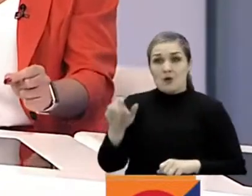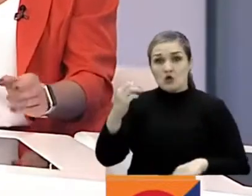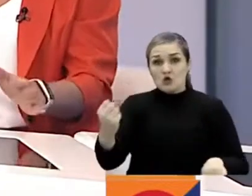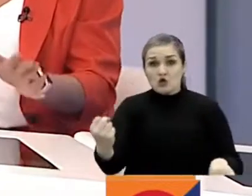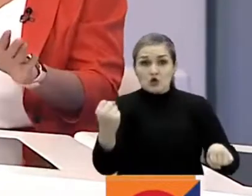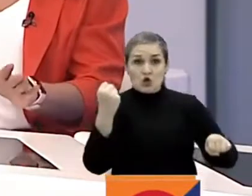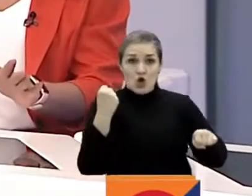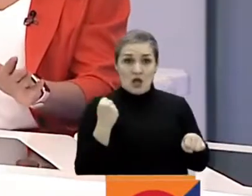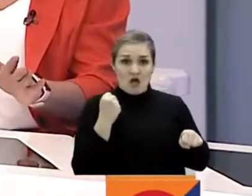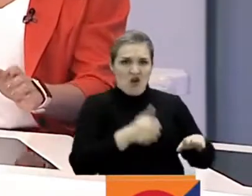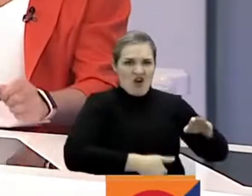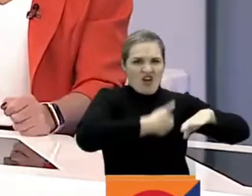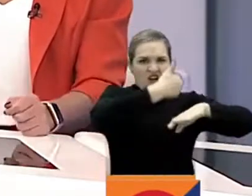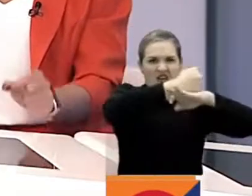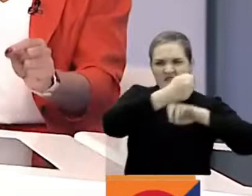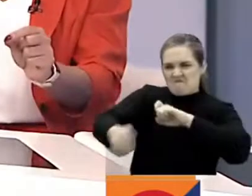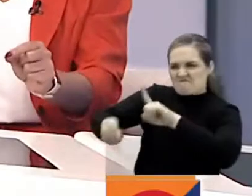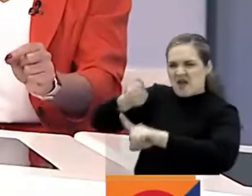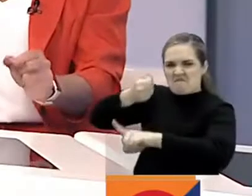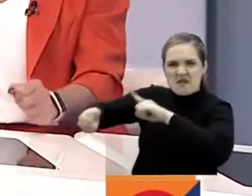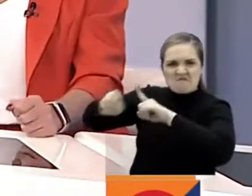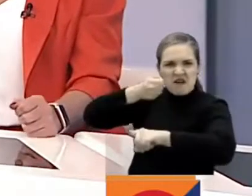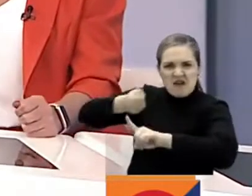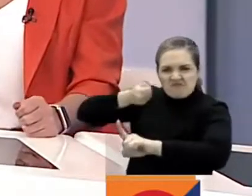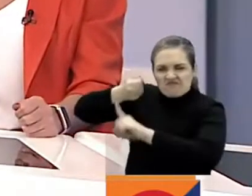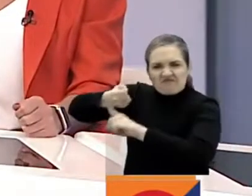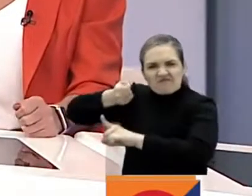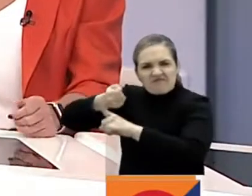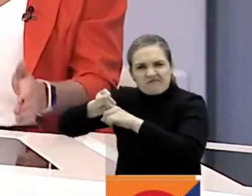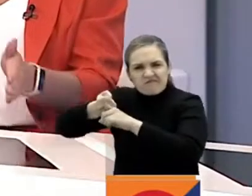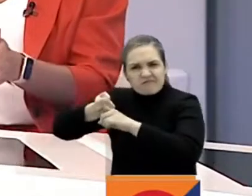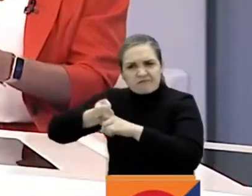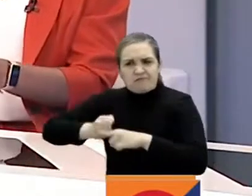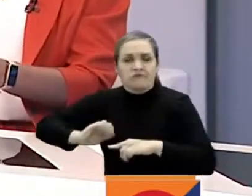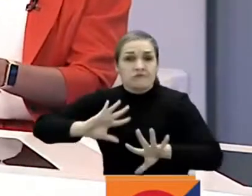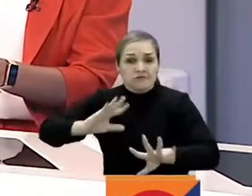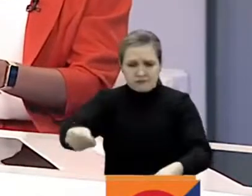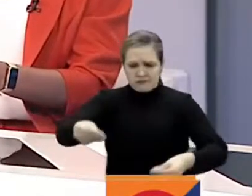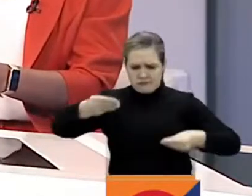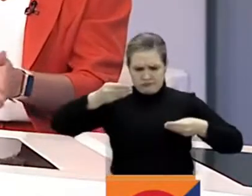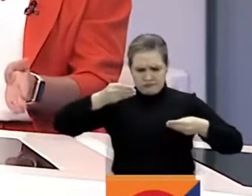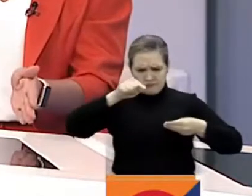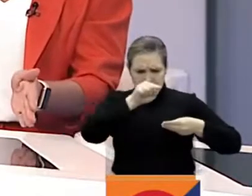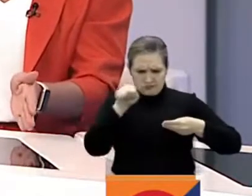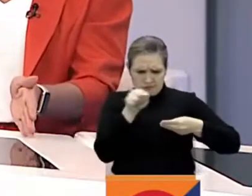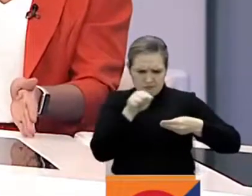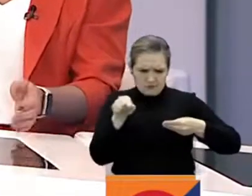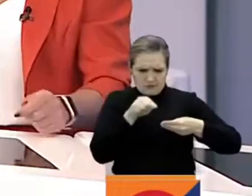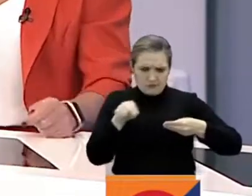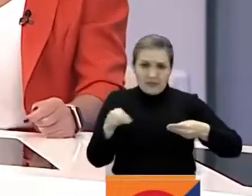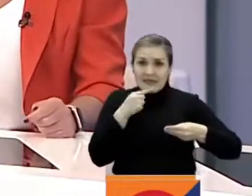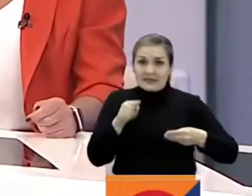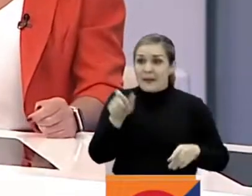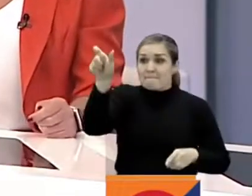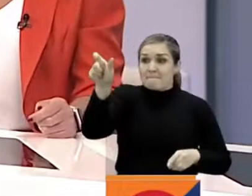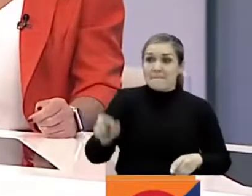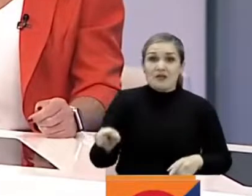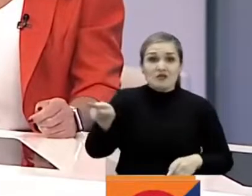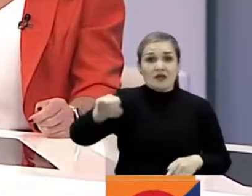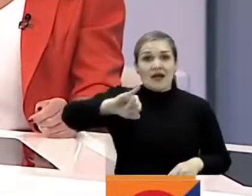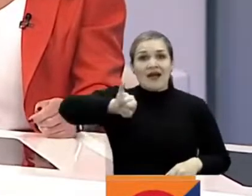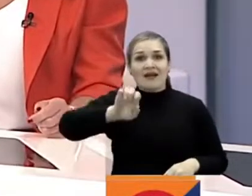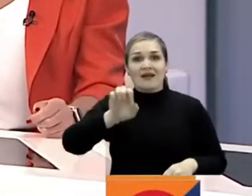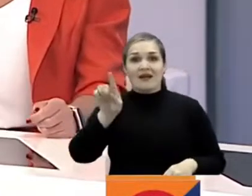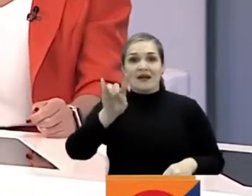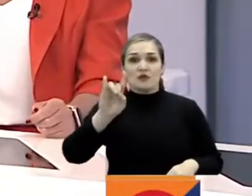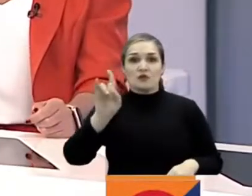de Santander. Un documento que está en poder de la Oficina Jurídica del Ejército demostraría que al soldado Jesús Martínez le habían dado la baja